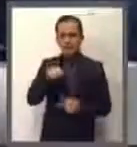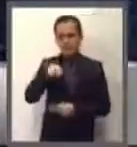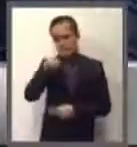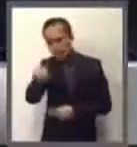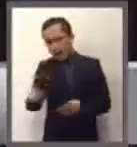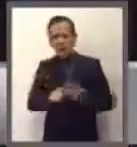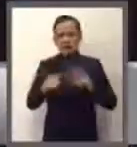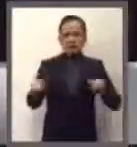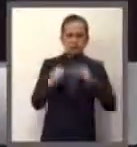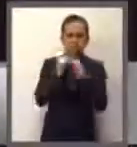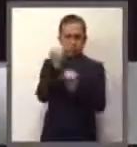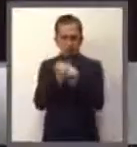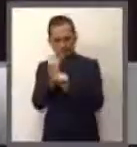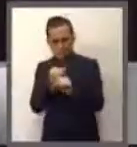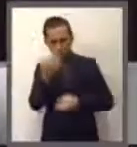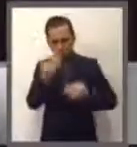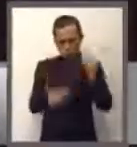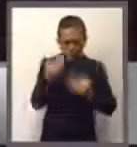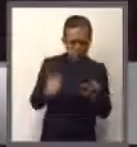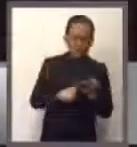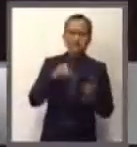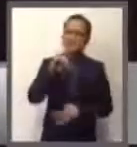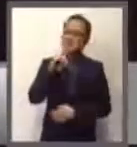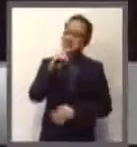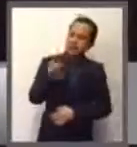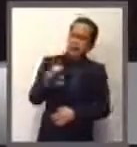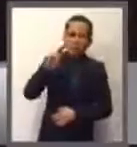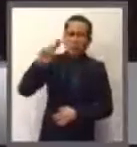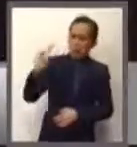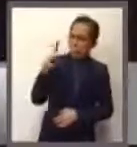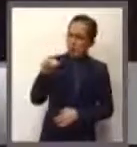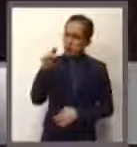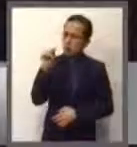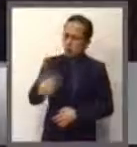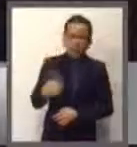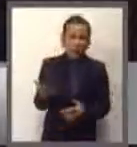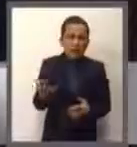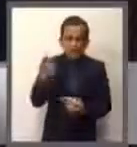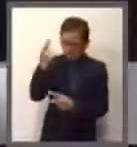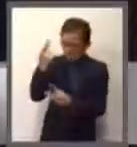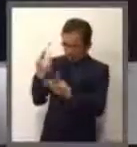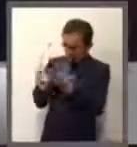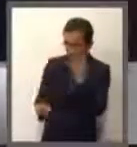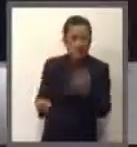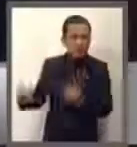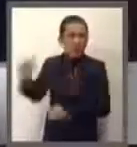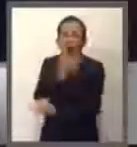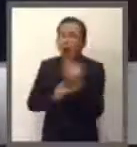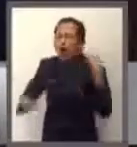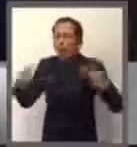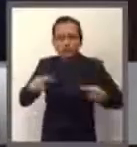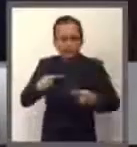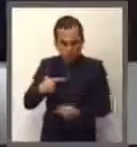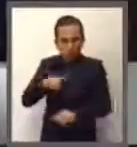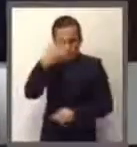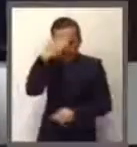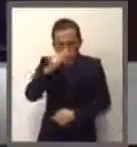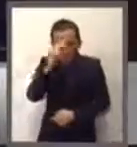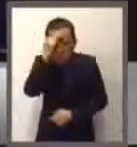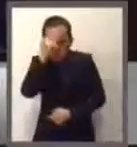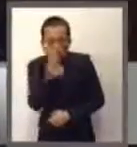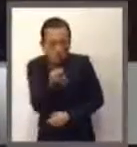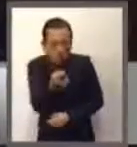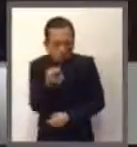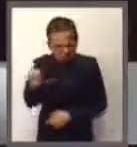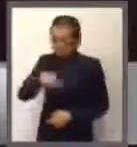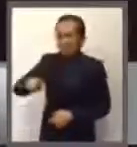Investigaciones Jurídicas, el CIDE, la UNAM, cualquier persona que tenga dos dedos de frente sabe que esto va a